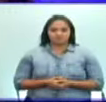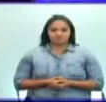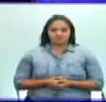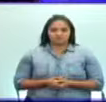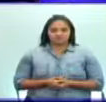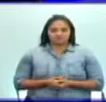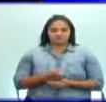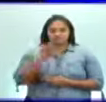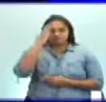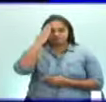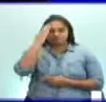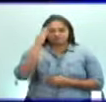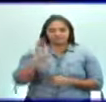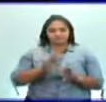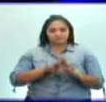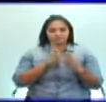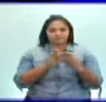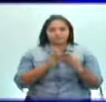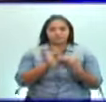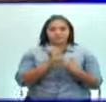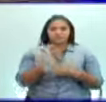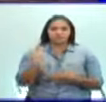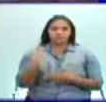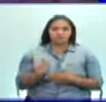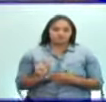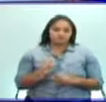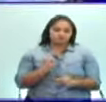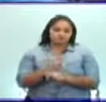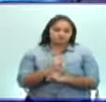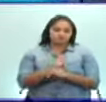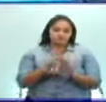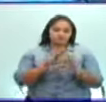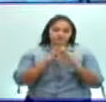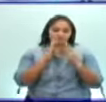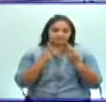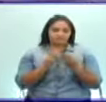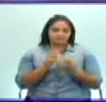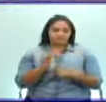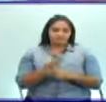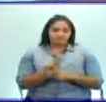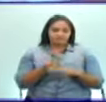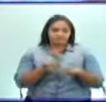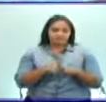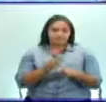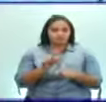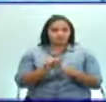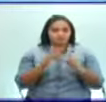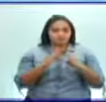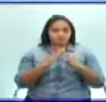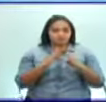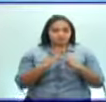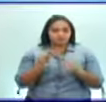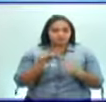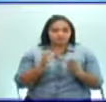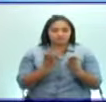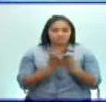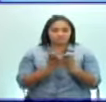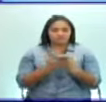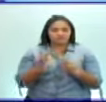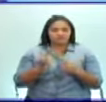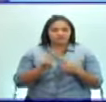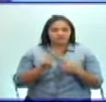Un saludo cordial a todos los estudiantes, profesores y familia que nos acompañan desde sus hogares en estos espacios docentes televisivos.